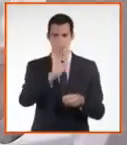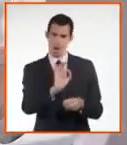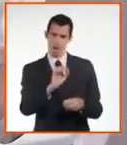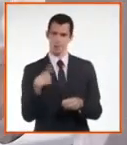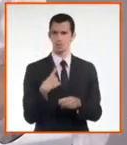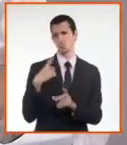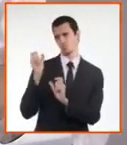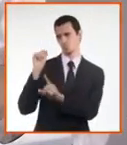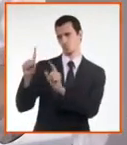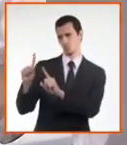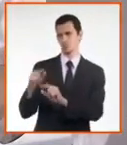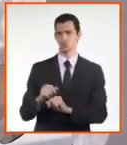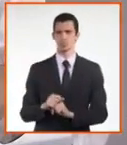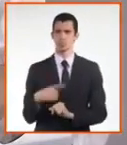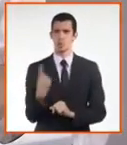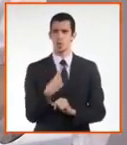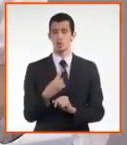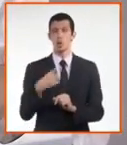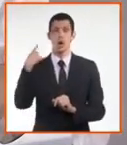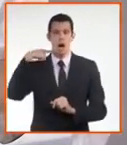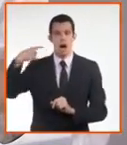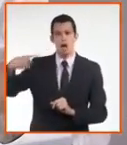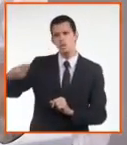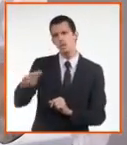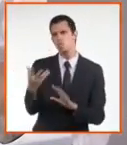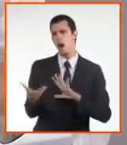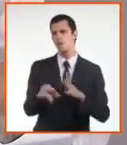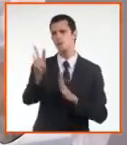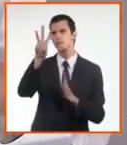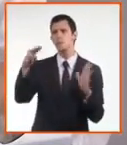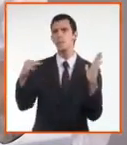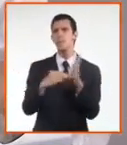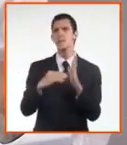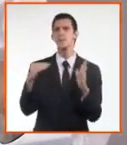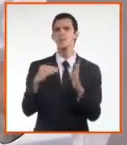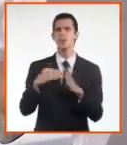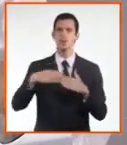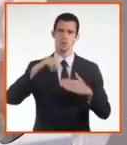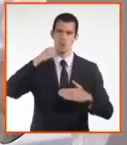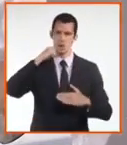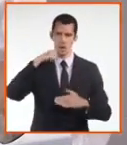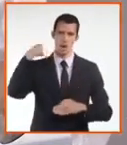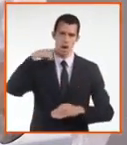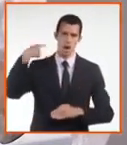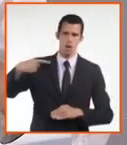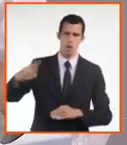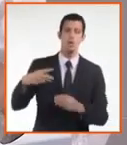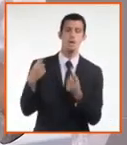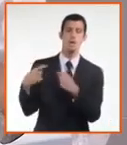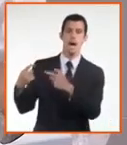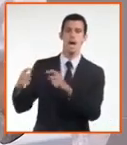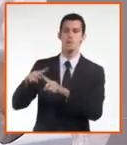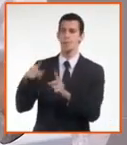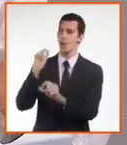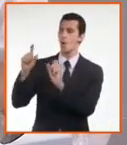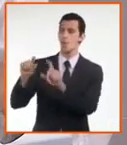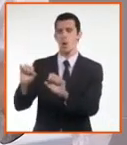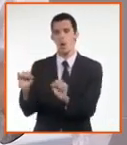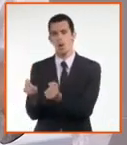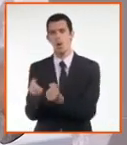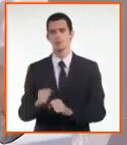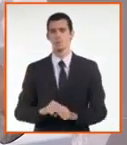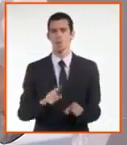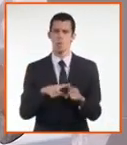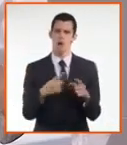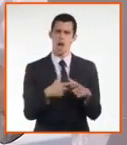casi 3 millones de dólares en el todo el año 49 medicamentos tienen en su formulación cloruro de sodio y se